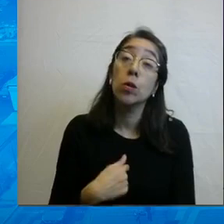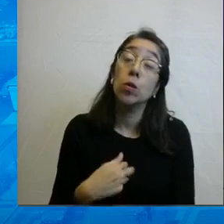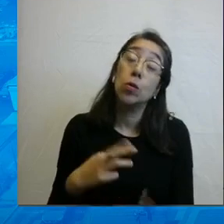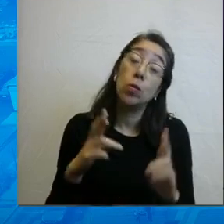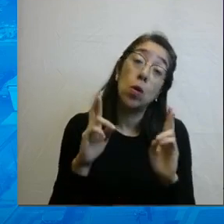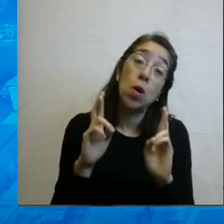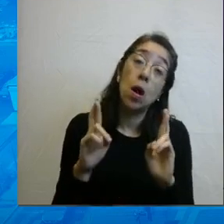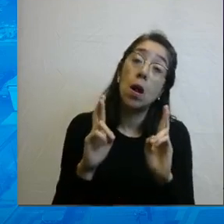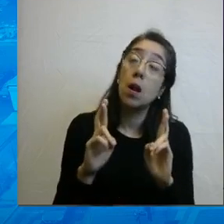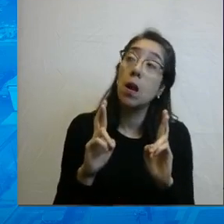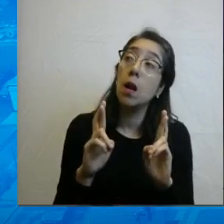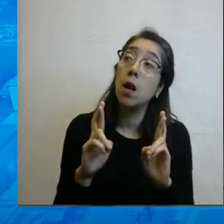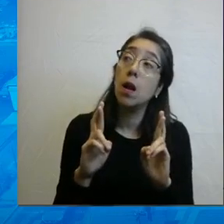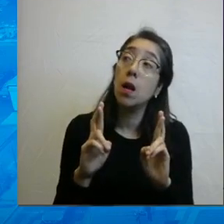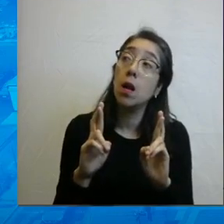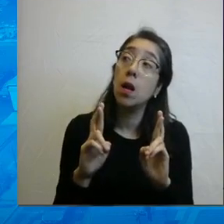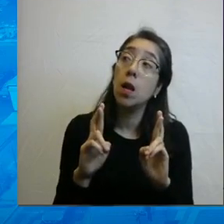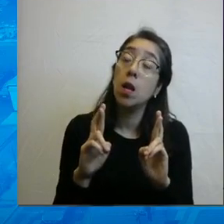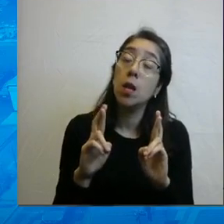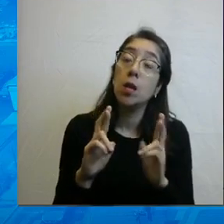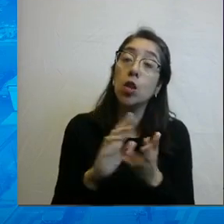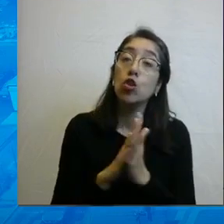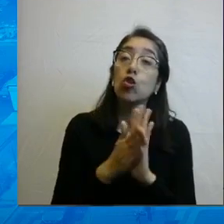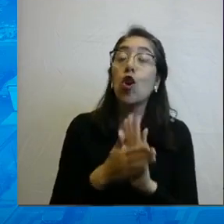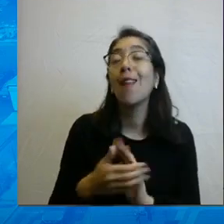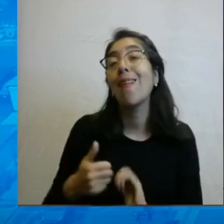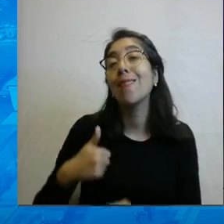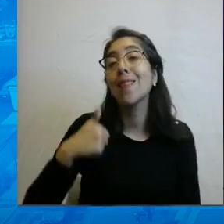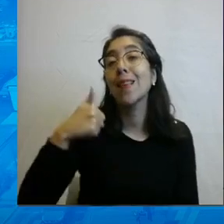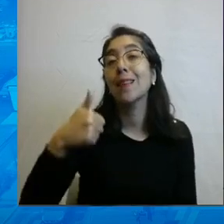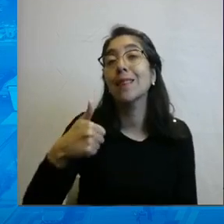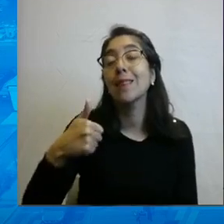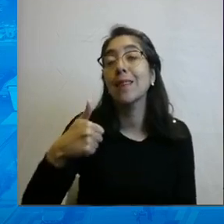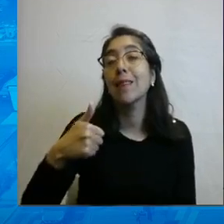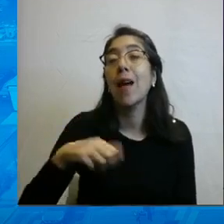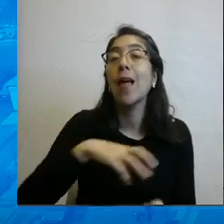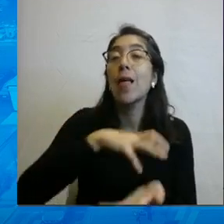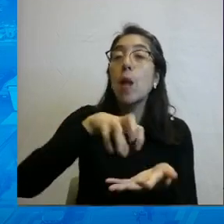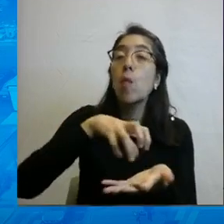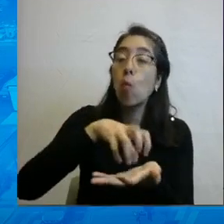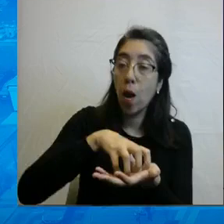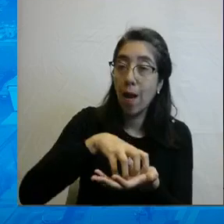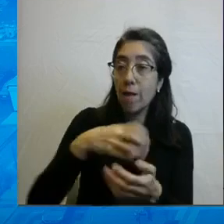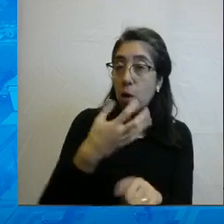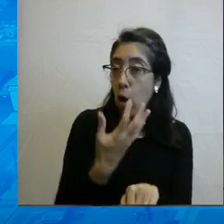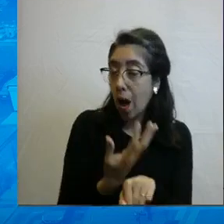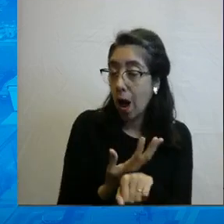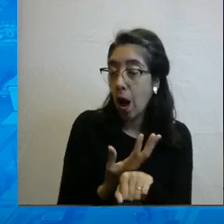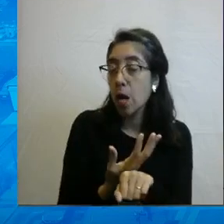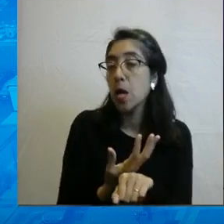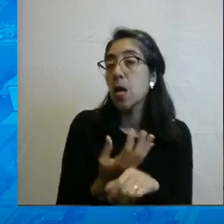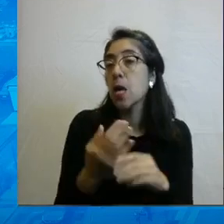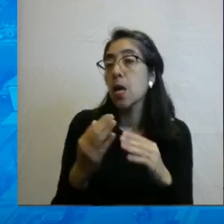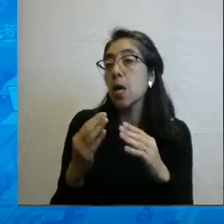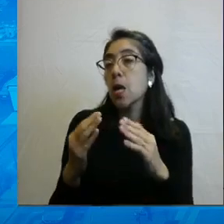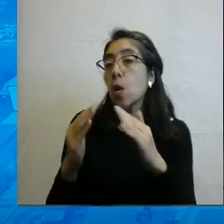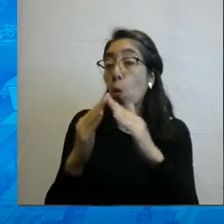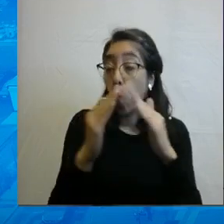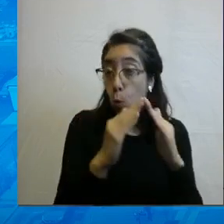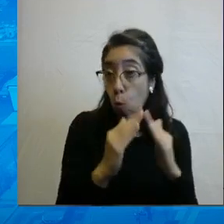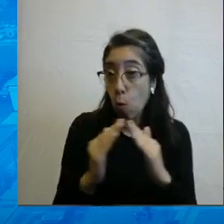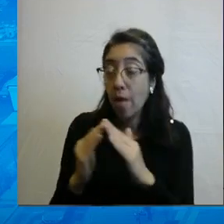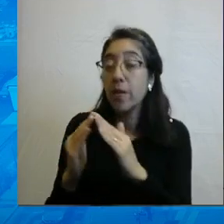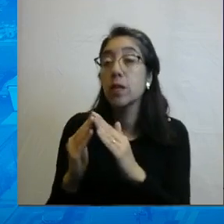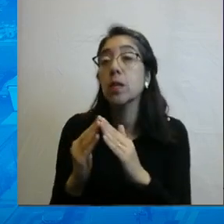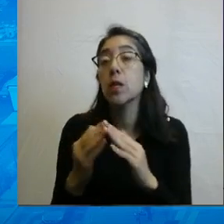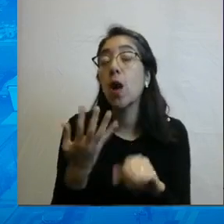estuviesen también toda la directiva del pueblo, porque ahí hay artesanos, está la Junta de Vecinos, está la Cámara